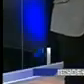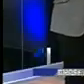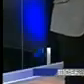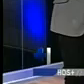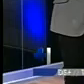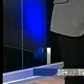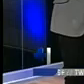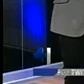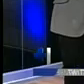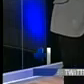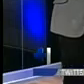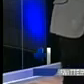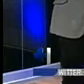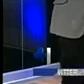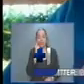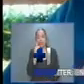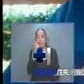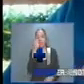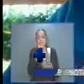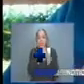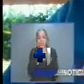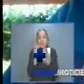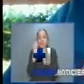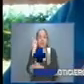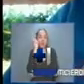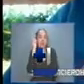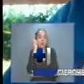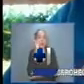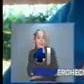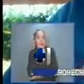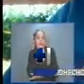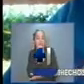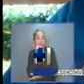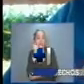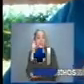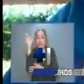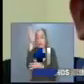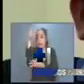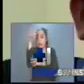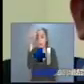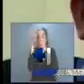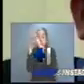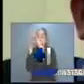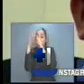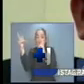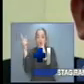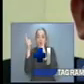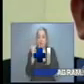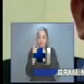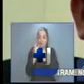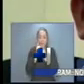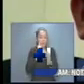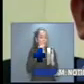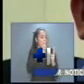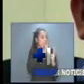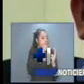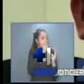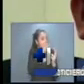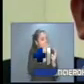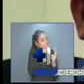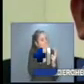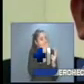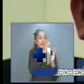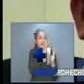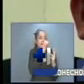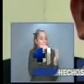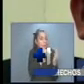En ella se está dando diferente información y el desarrollo sobre el caso de los dictámenes, perdón, de la